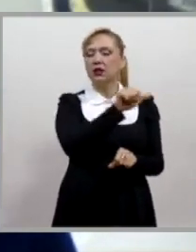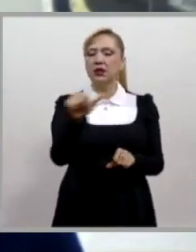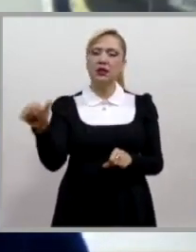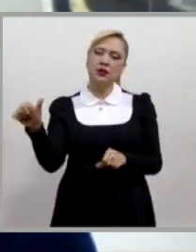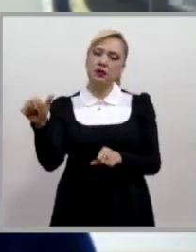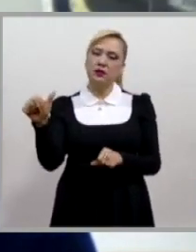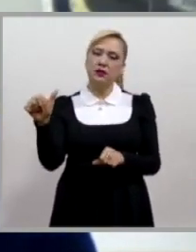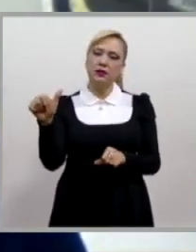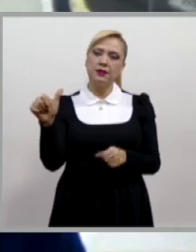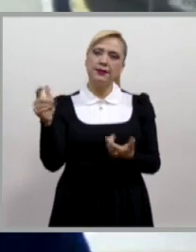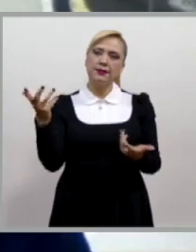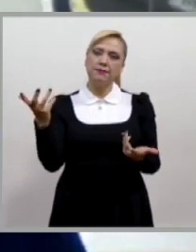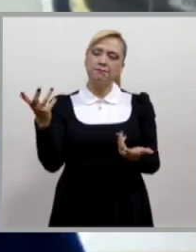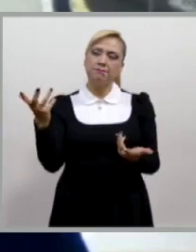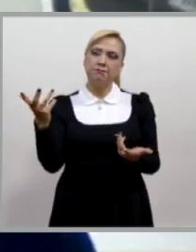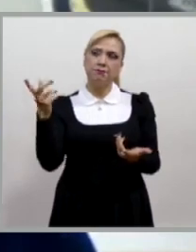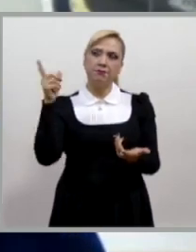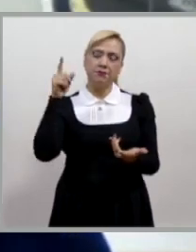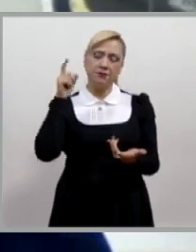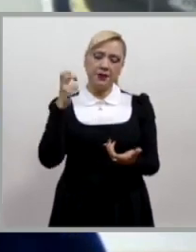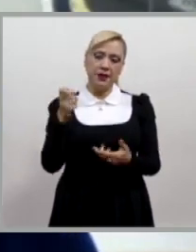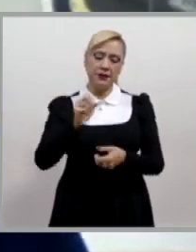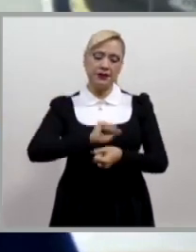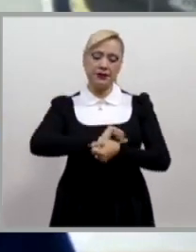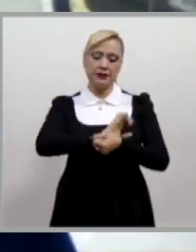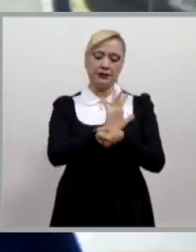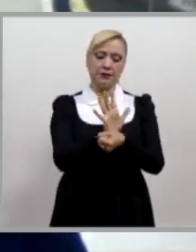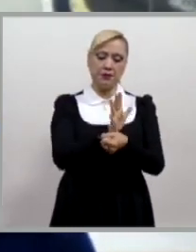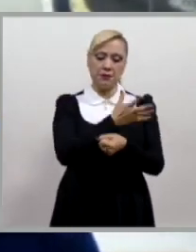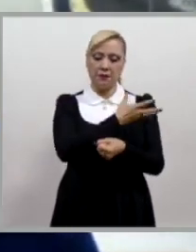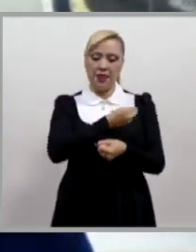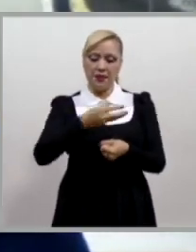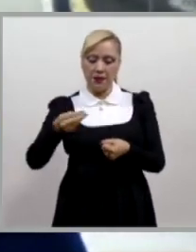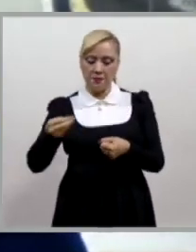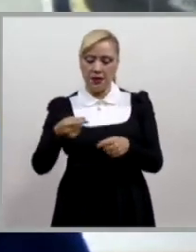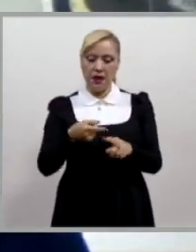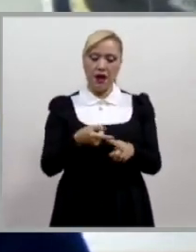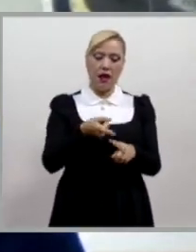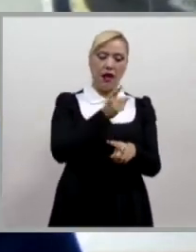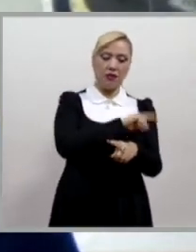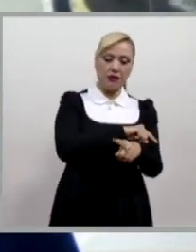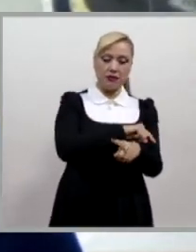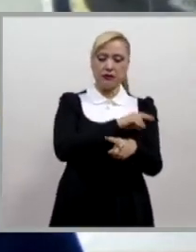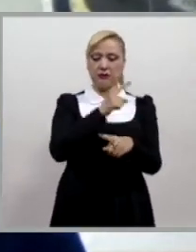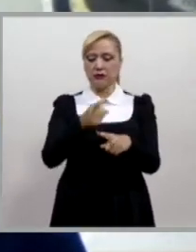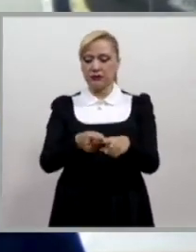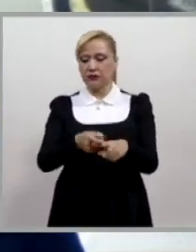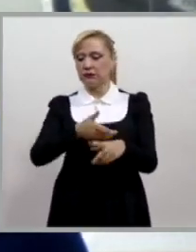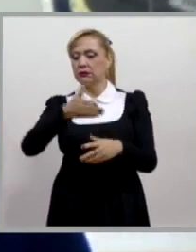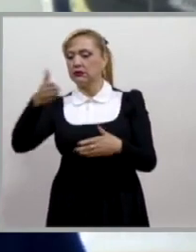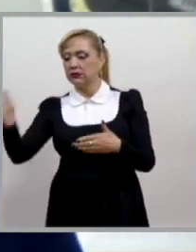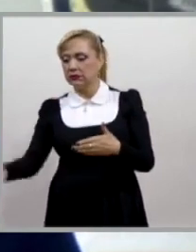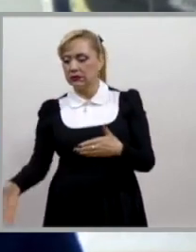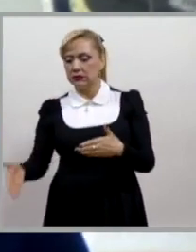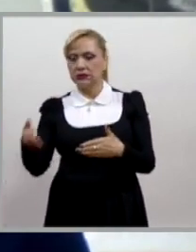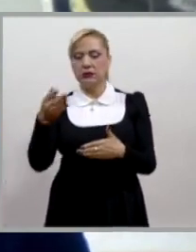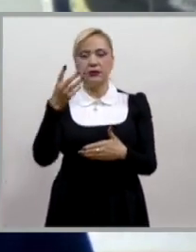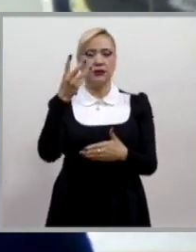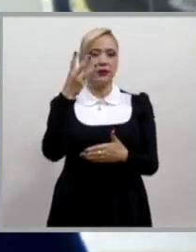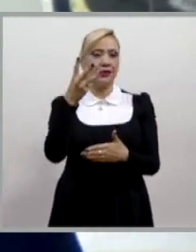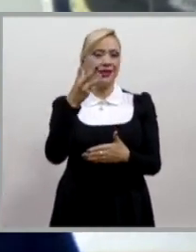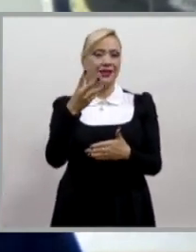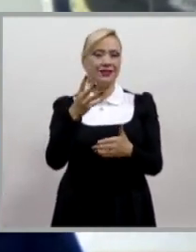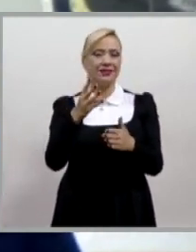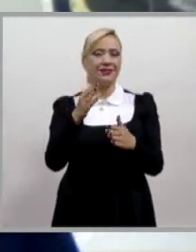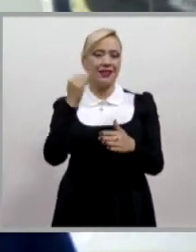hecho durante y en el post pandemia, creo que realmente lo que vemos son varios problemas que ya estaban o